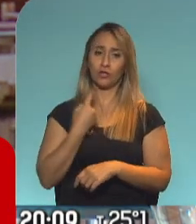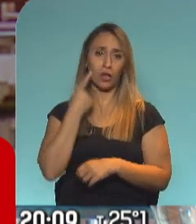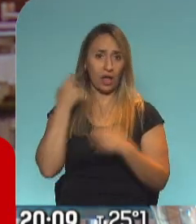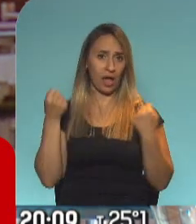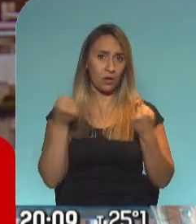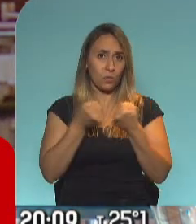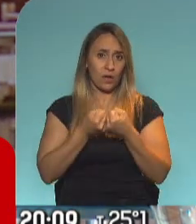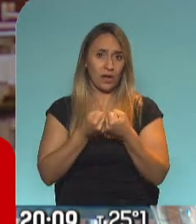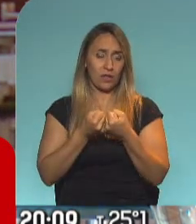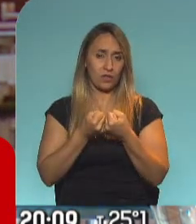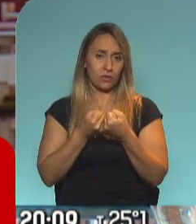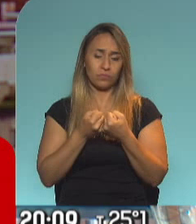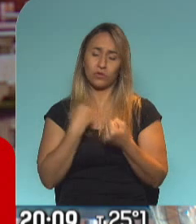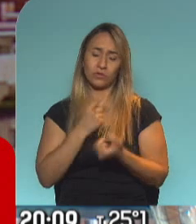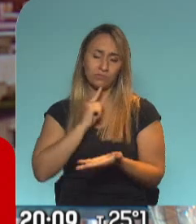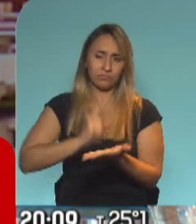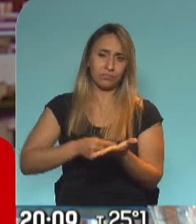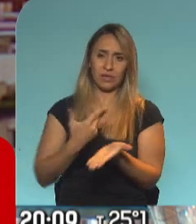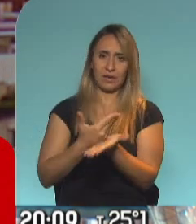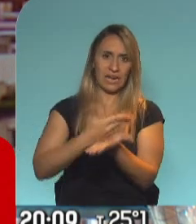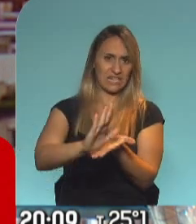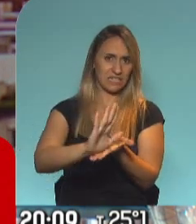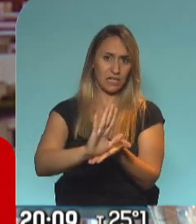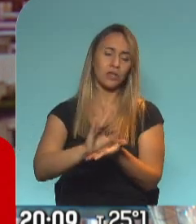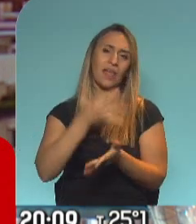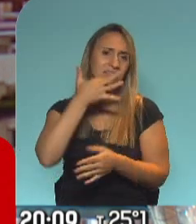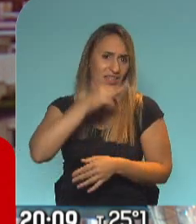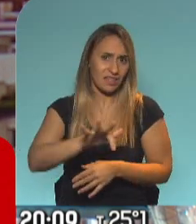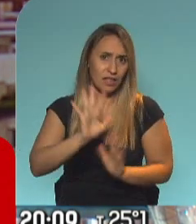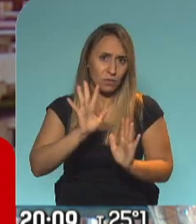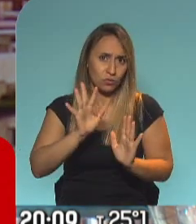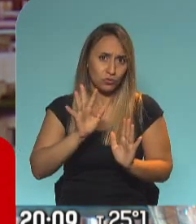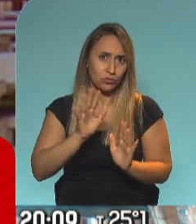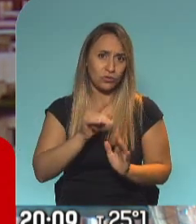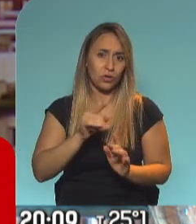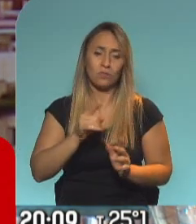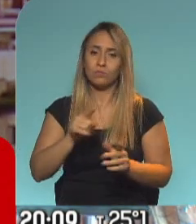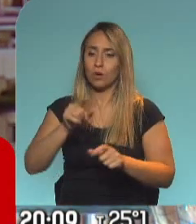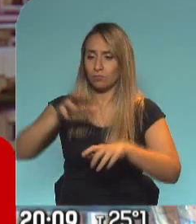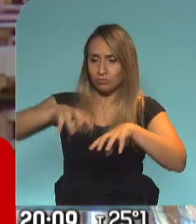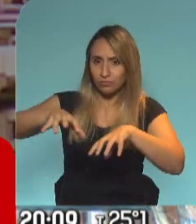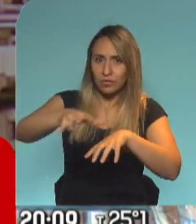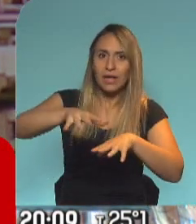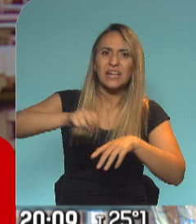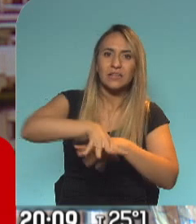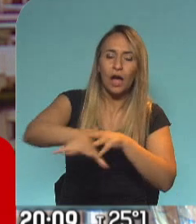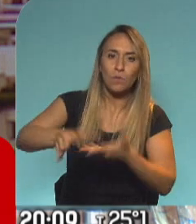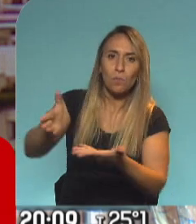al rechazo y al malestar que tienen nuestros productores